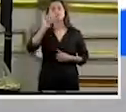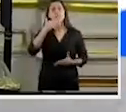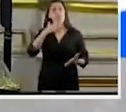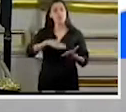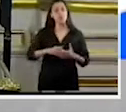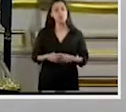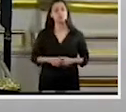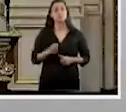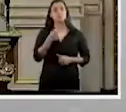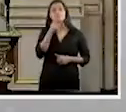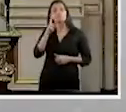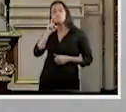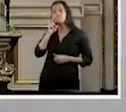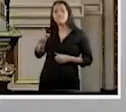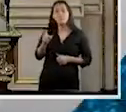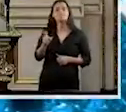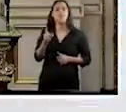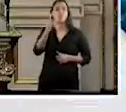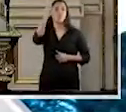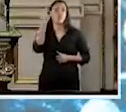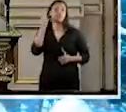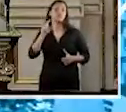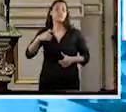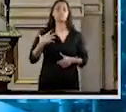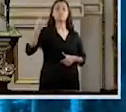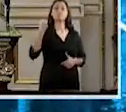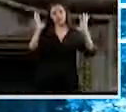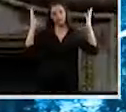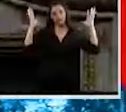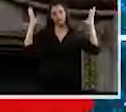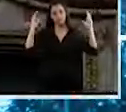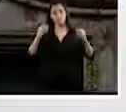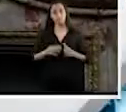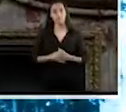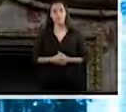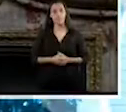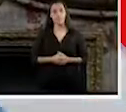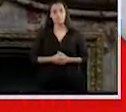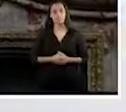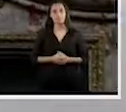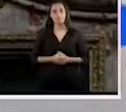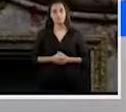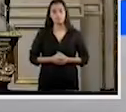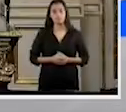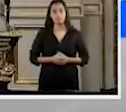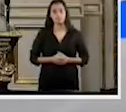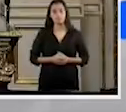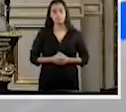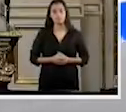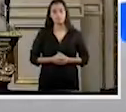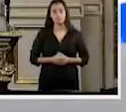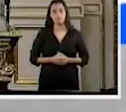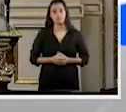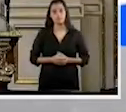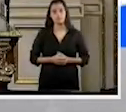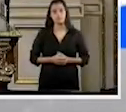política sino que hace muchos años que nos vienen golpeando estamos lamentablemente estamos acostumbrados esto es increíble nadie te lo diga